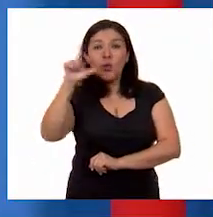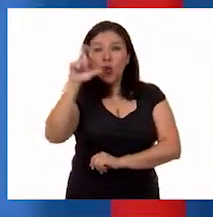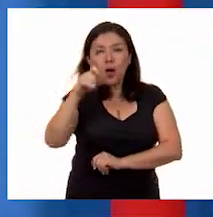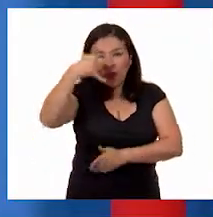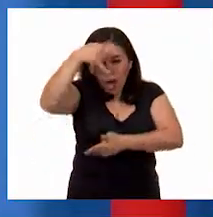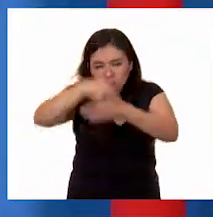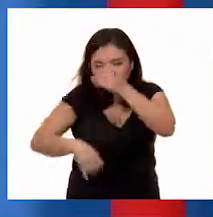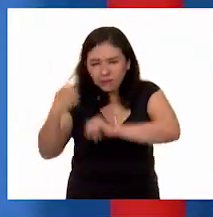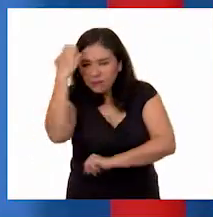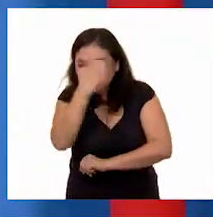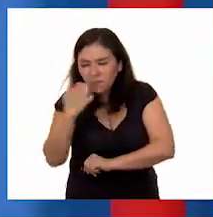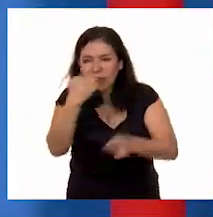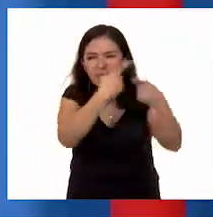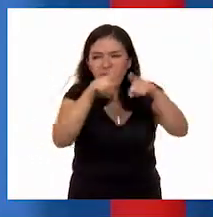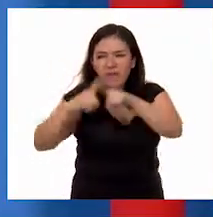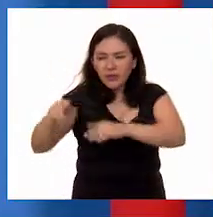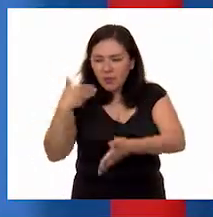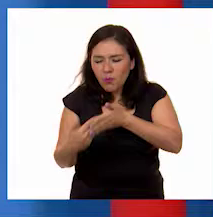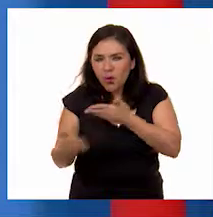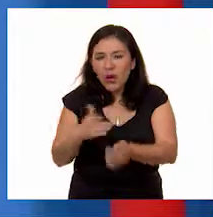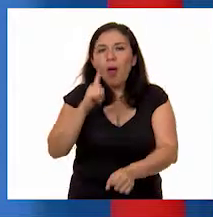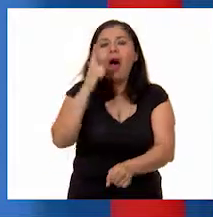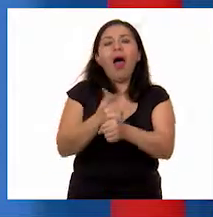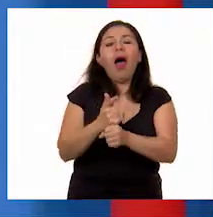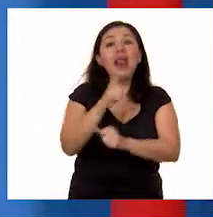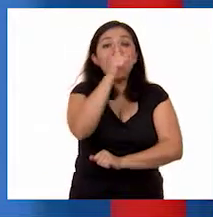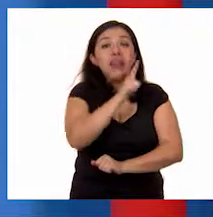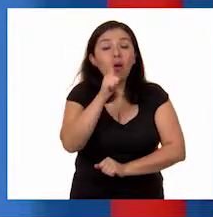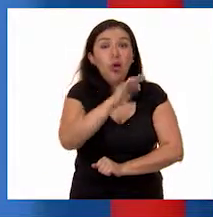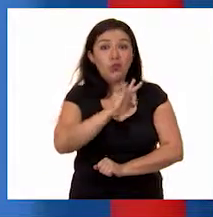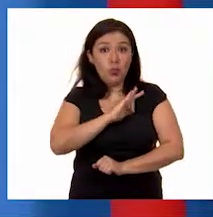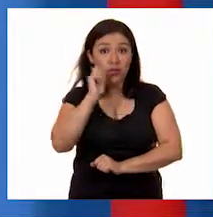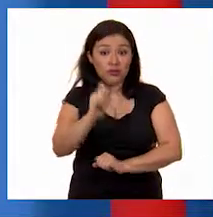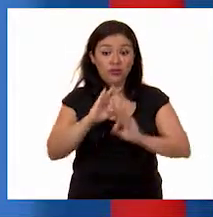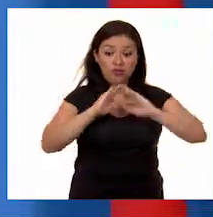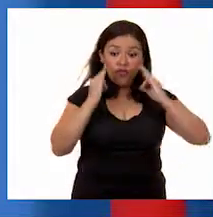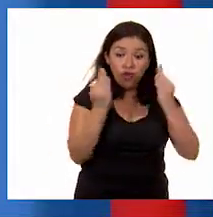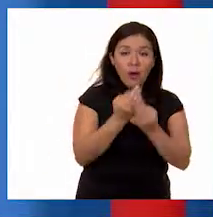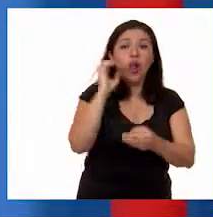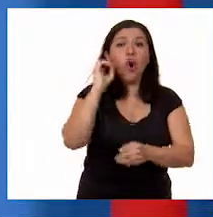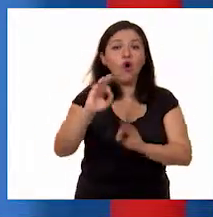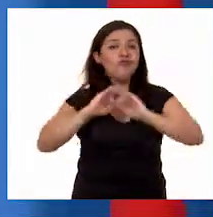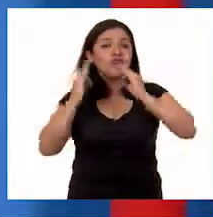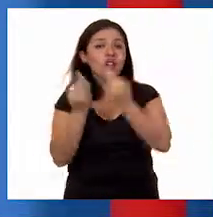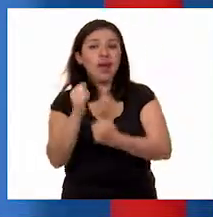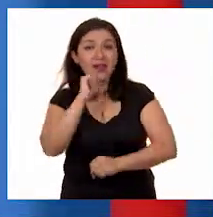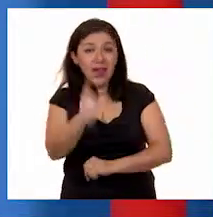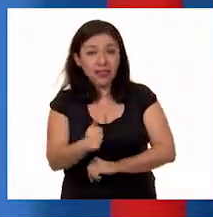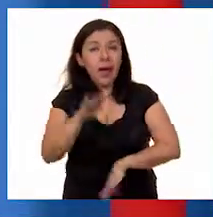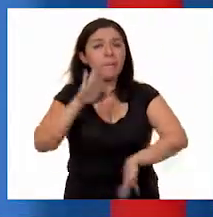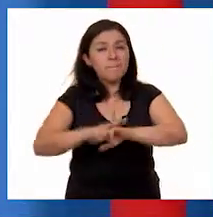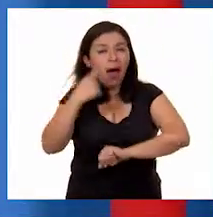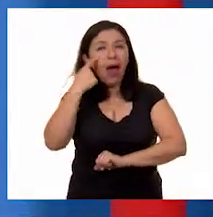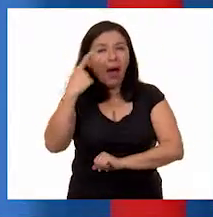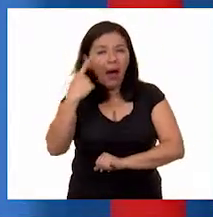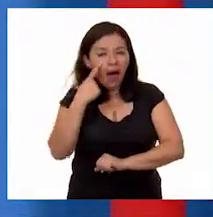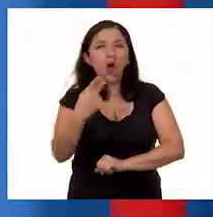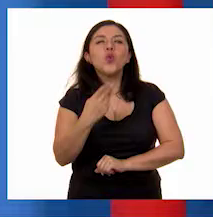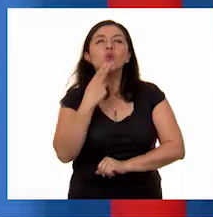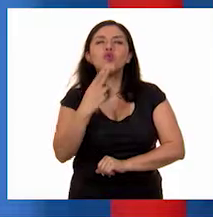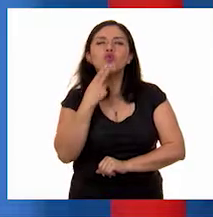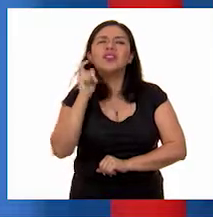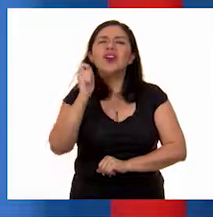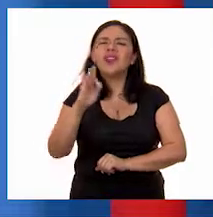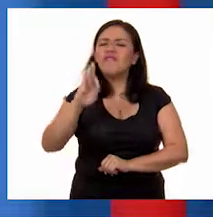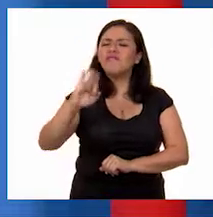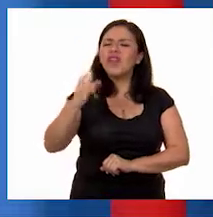los distintos modelos descubrimos que el lenguaje puede ser tanto formal como informal y que aunque predomina el uso del lenguaje figurado